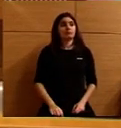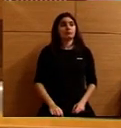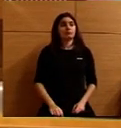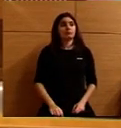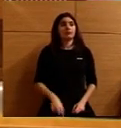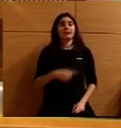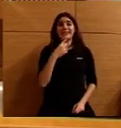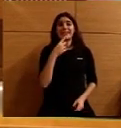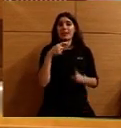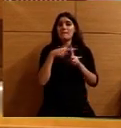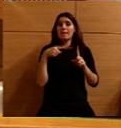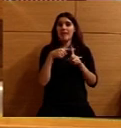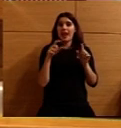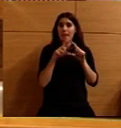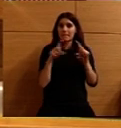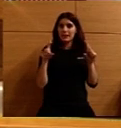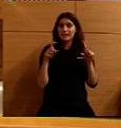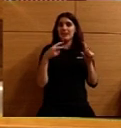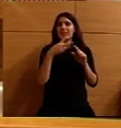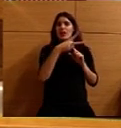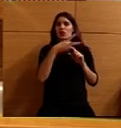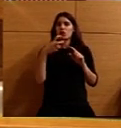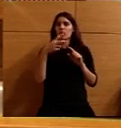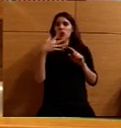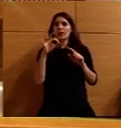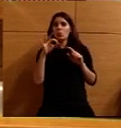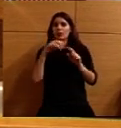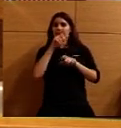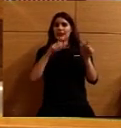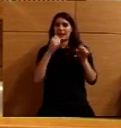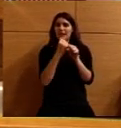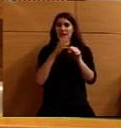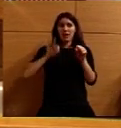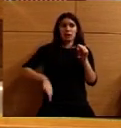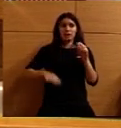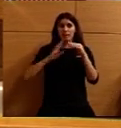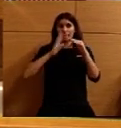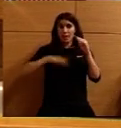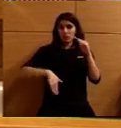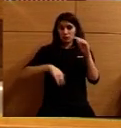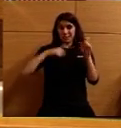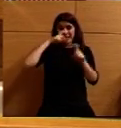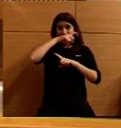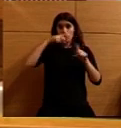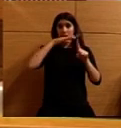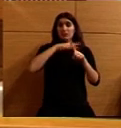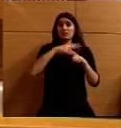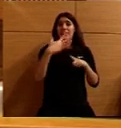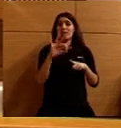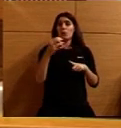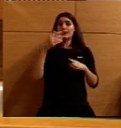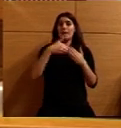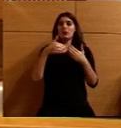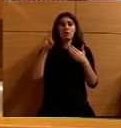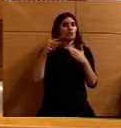Se considera mediana empresa a la que tiene menos de 250 empleados. Su facturación anual no excede de los 50 millones